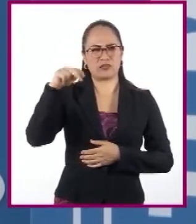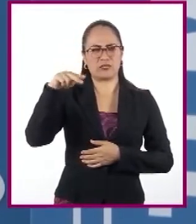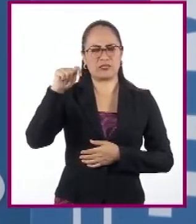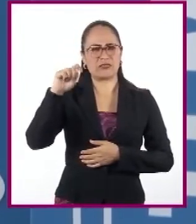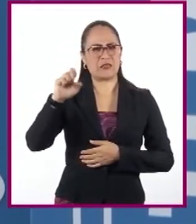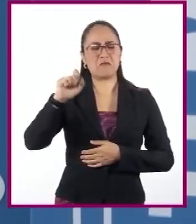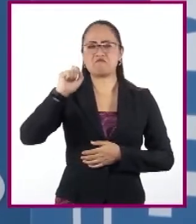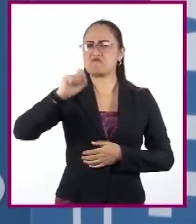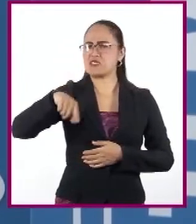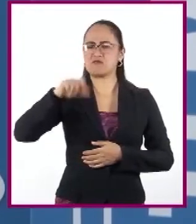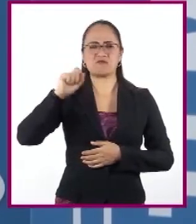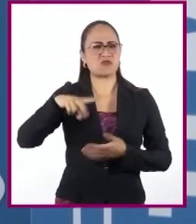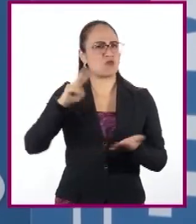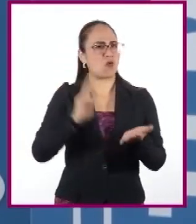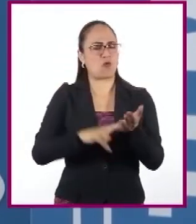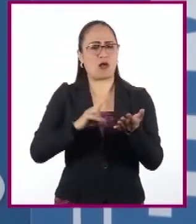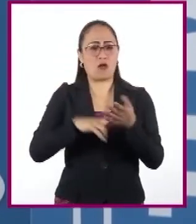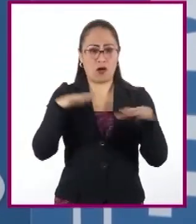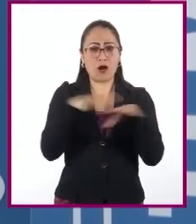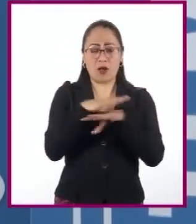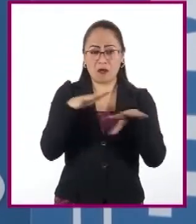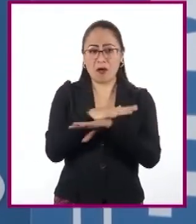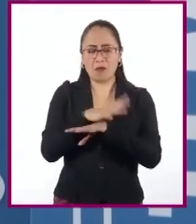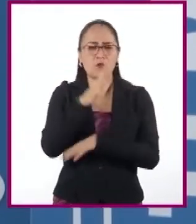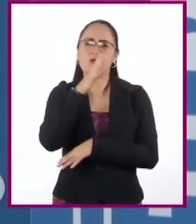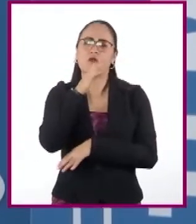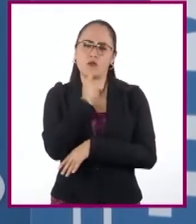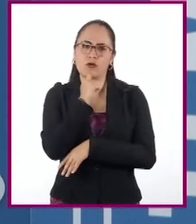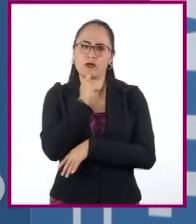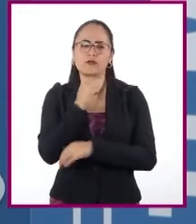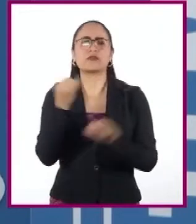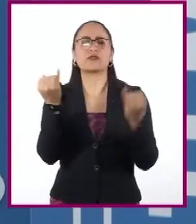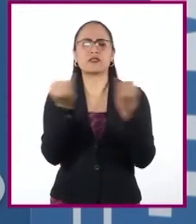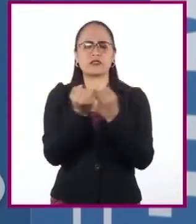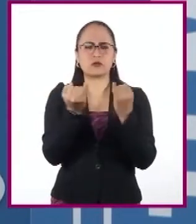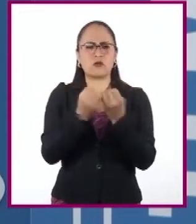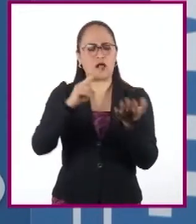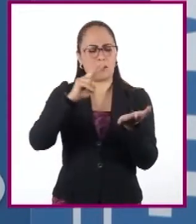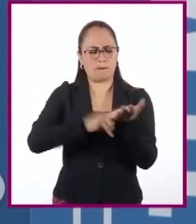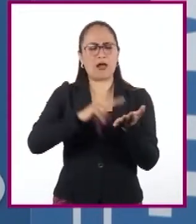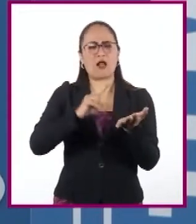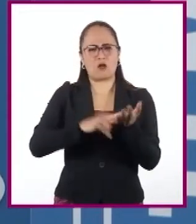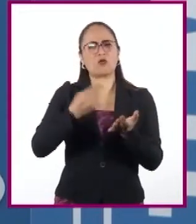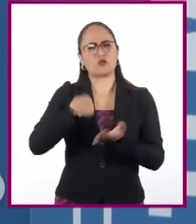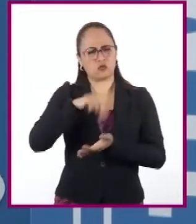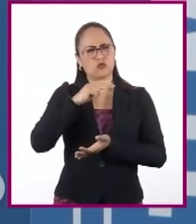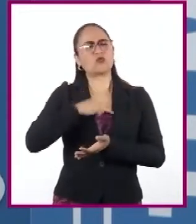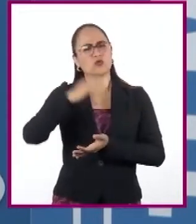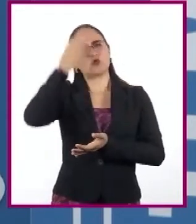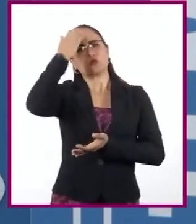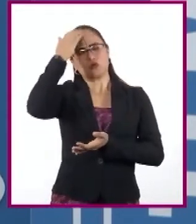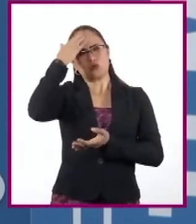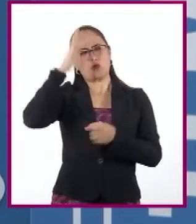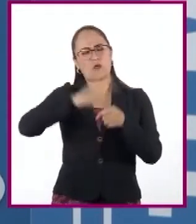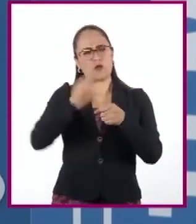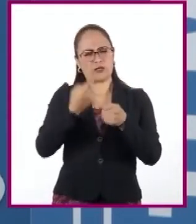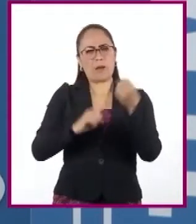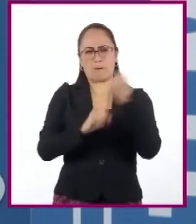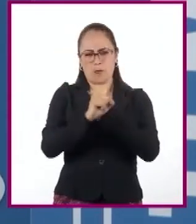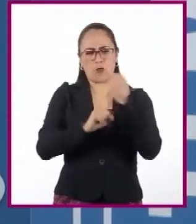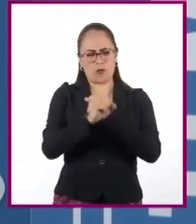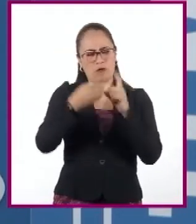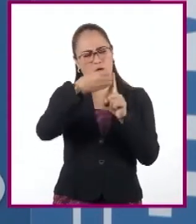permanente, ya que no puede modificarse, y además es un valor que conocemos porque nos lo dice el problema